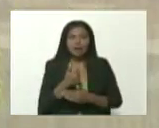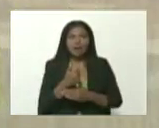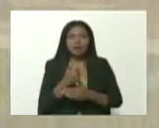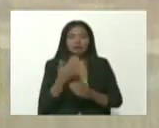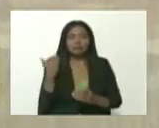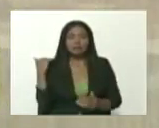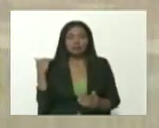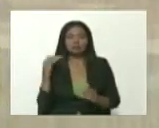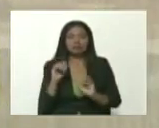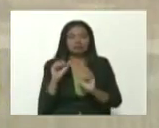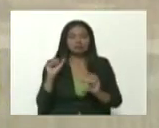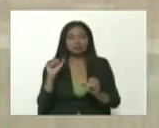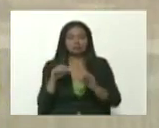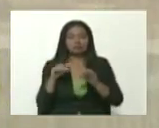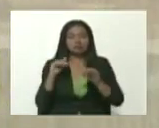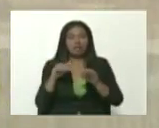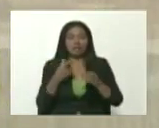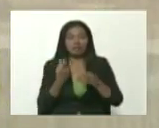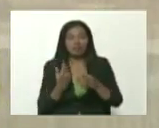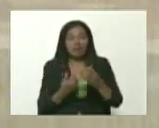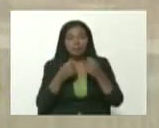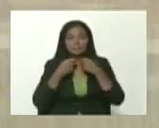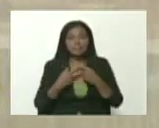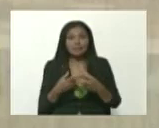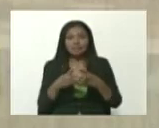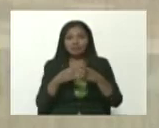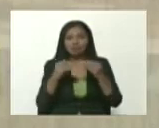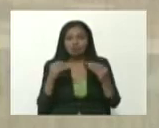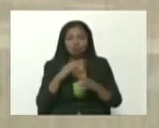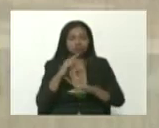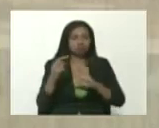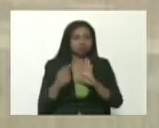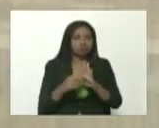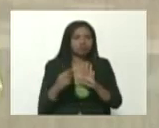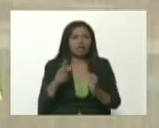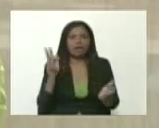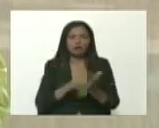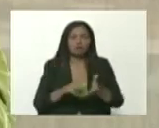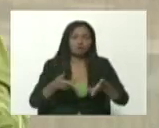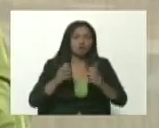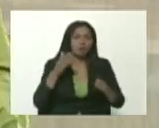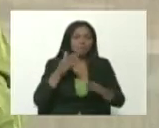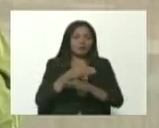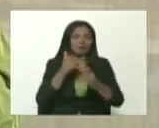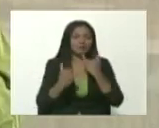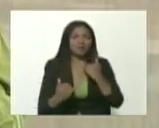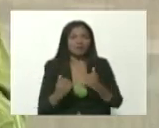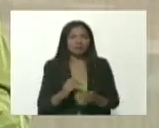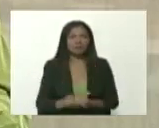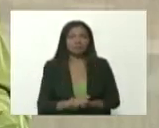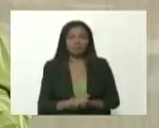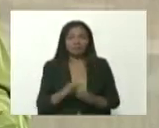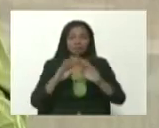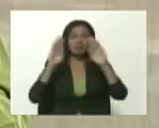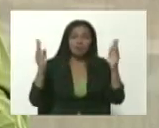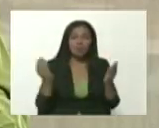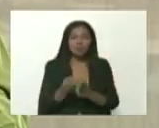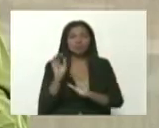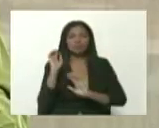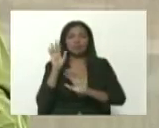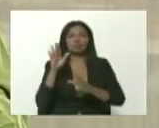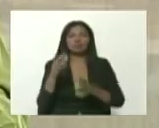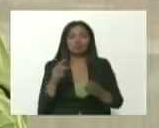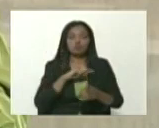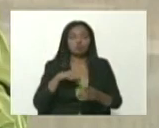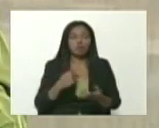de atrás, venía de perder todo el partido. Clasificó y ahora va a la final del Mundial de Baloncesto con